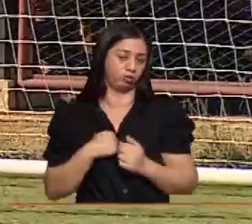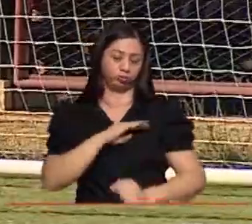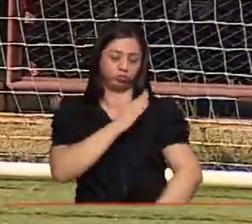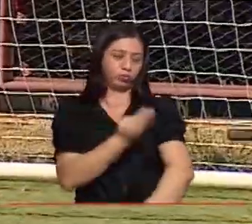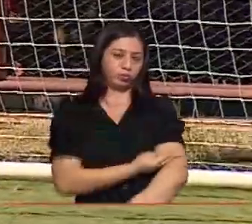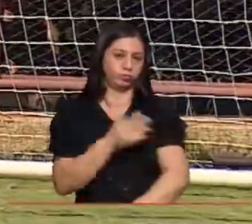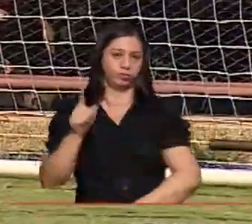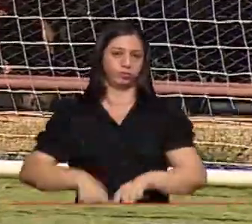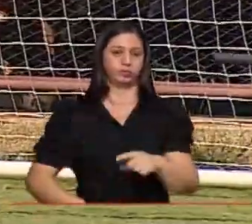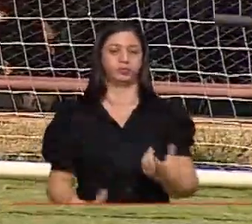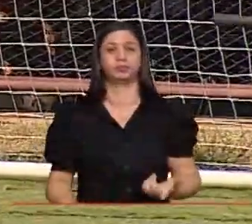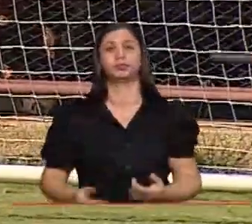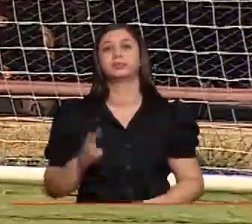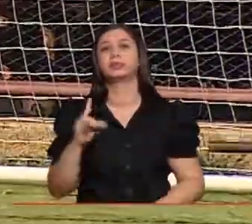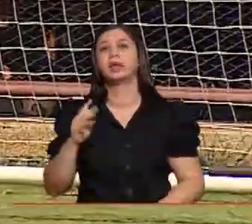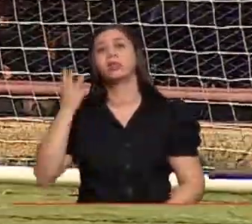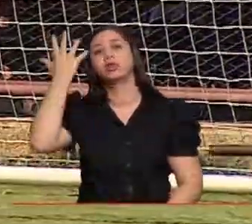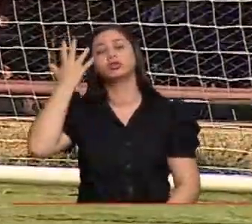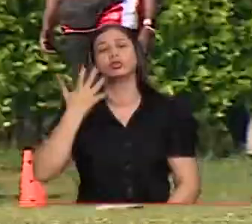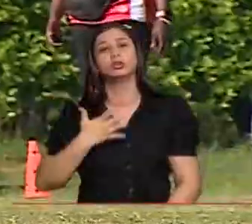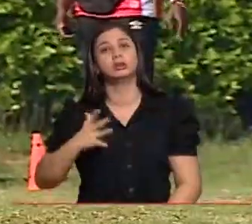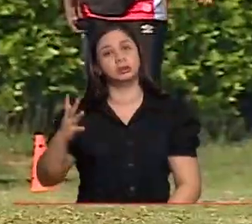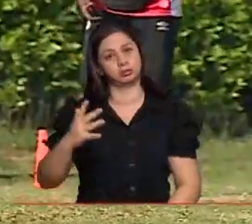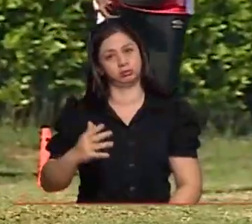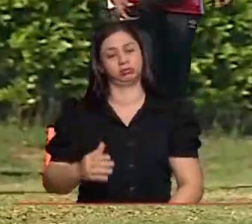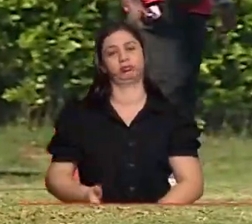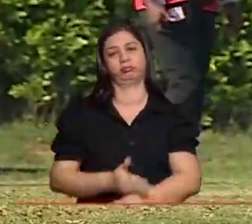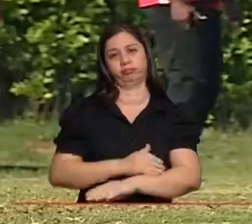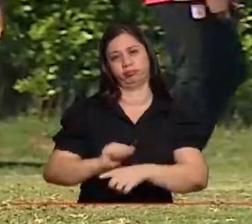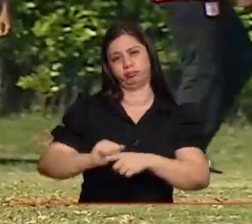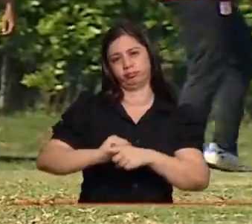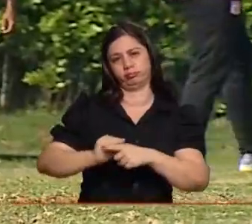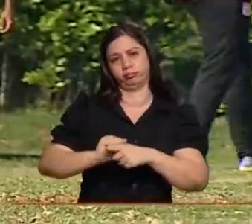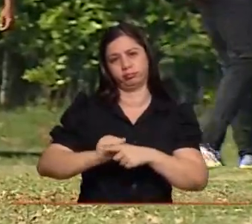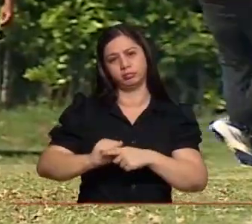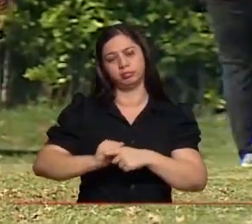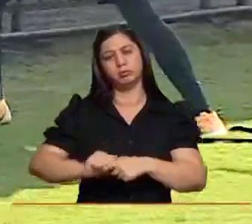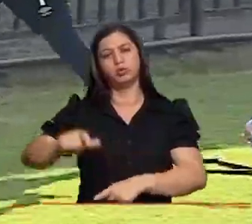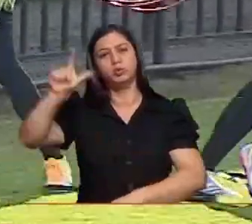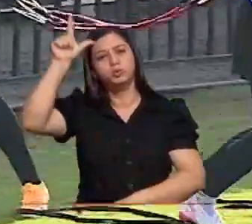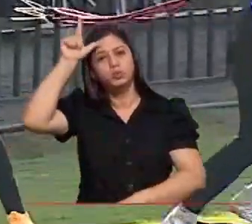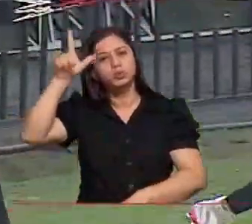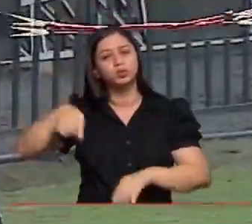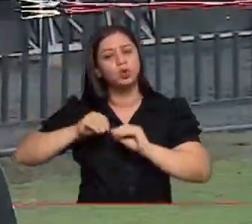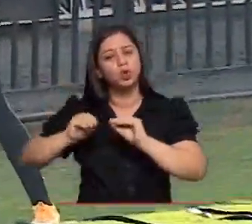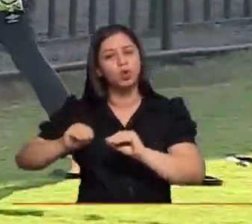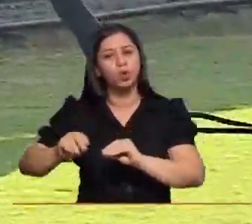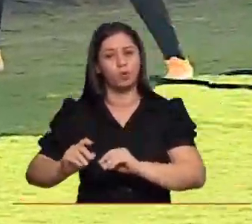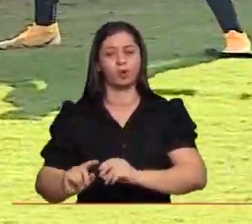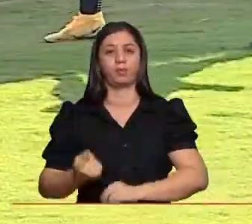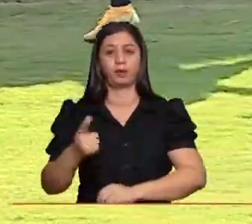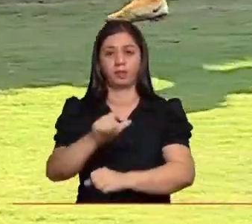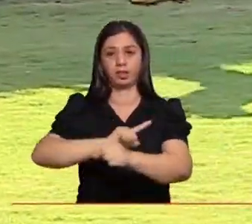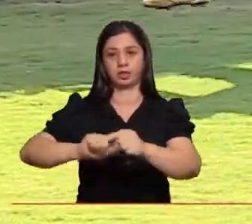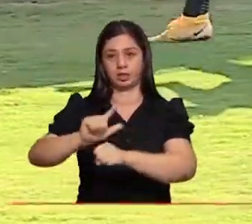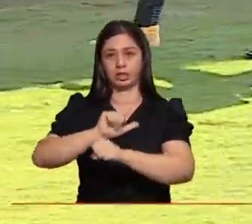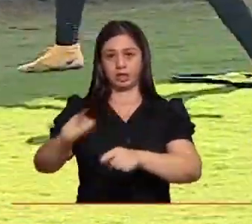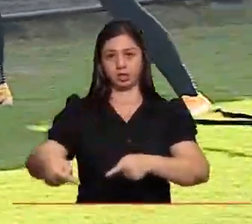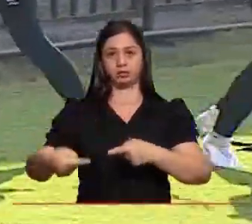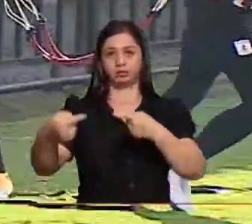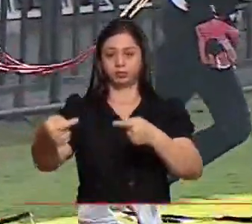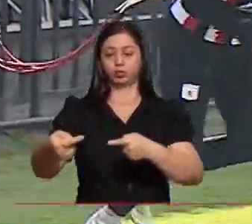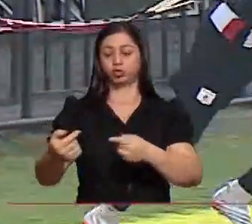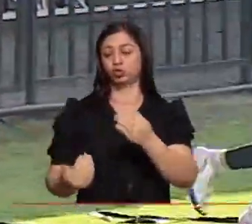tengo. Después de 14 días de pretemporada, los Diablos Rojos afinan detalles para su debut en la liga. Los